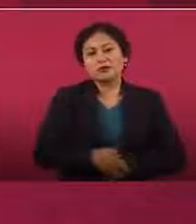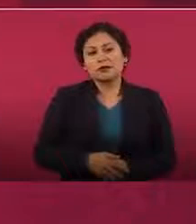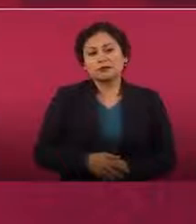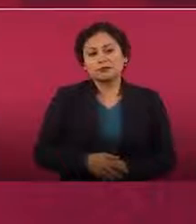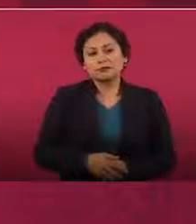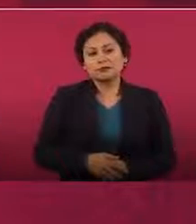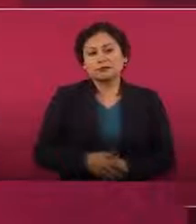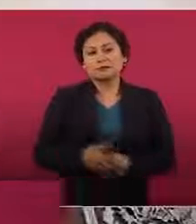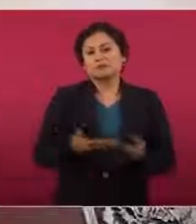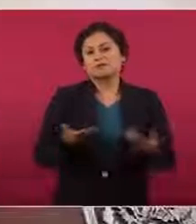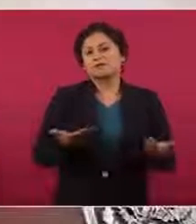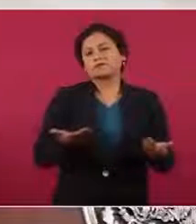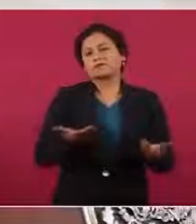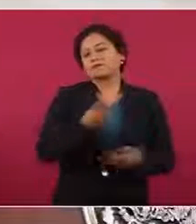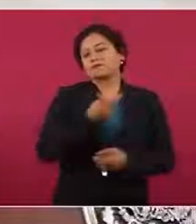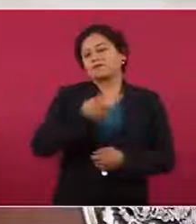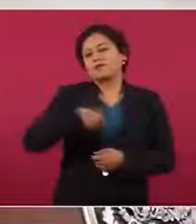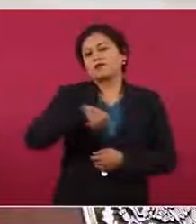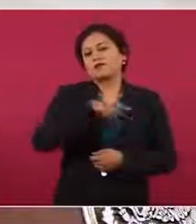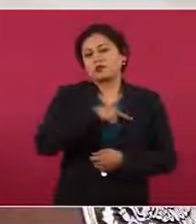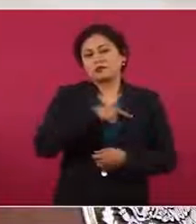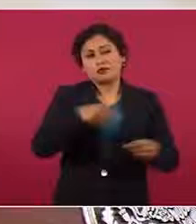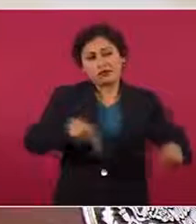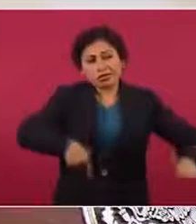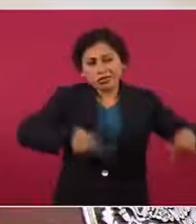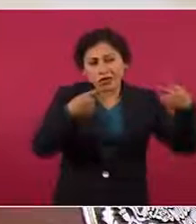y que nosotros no queremos pleito.